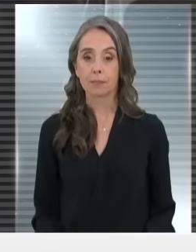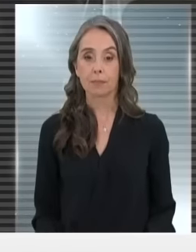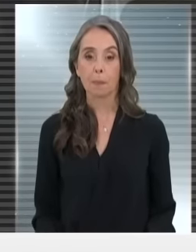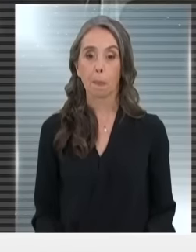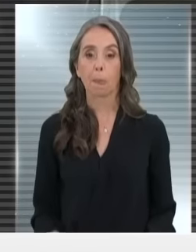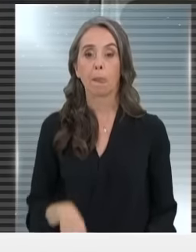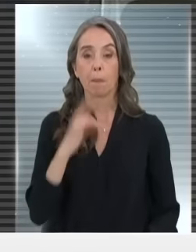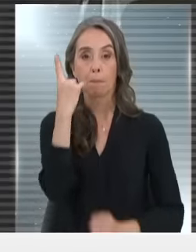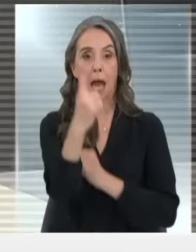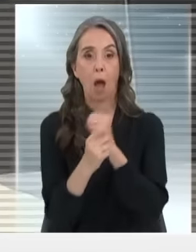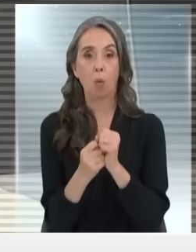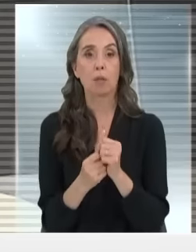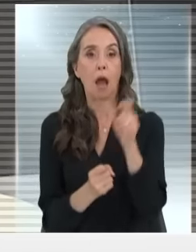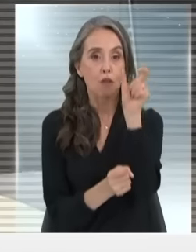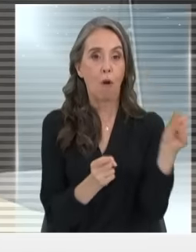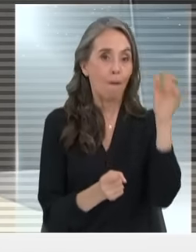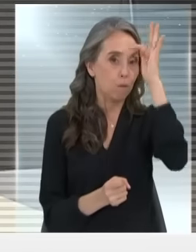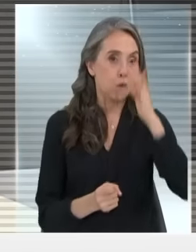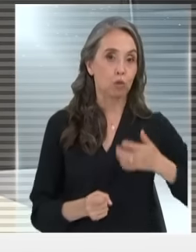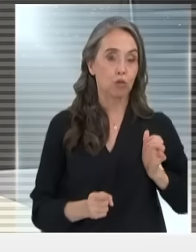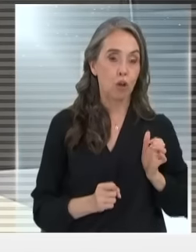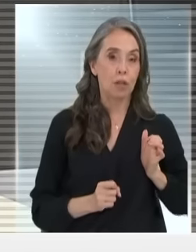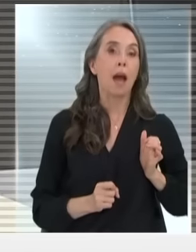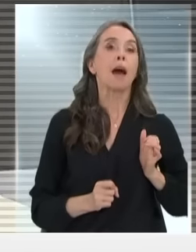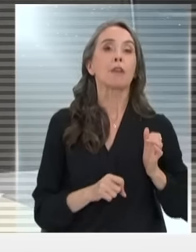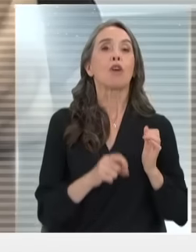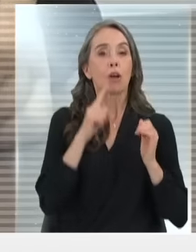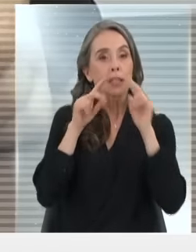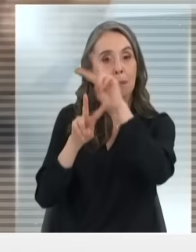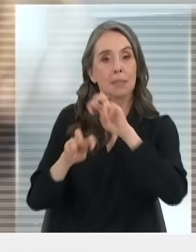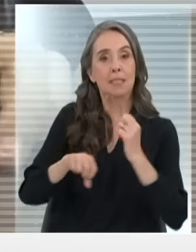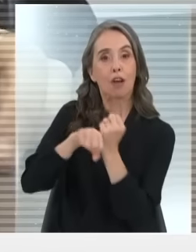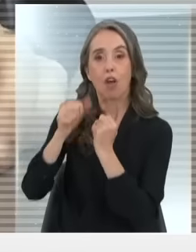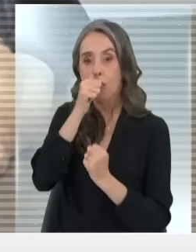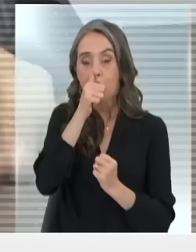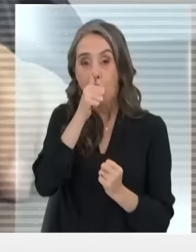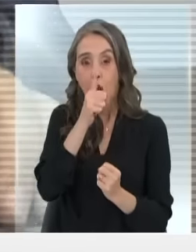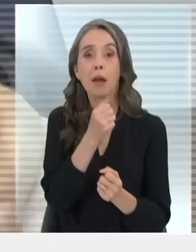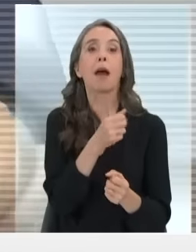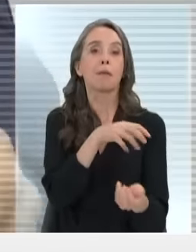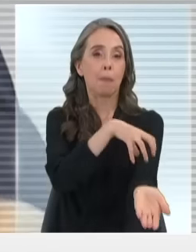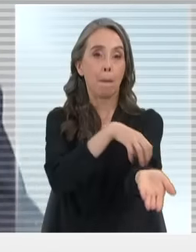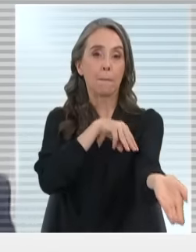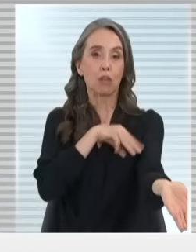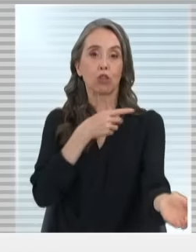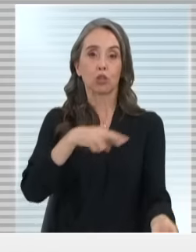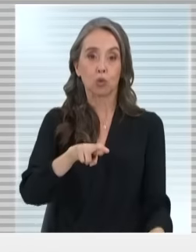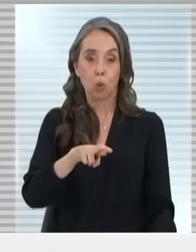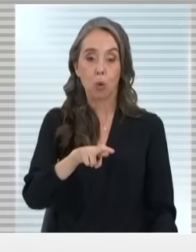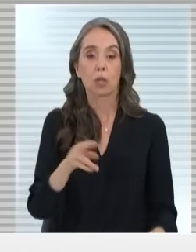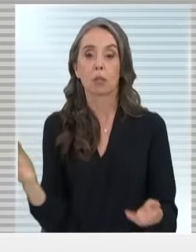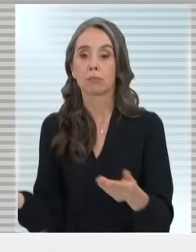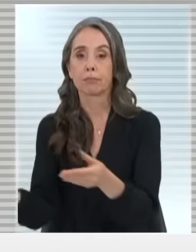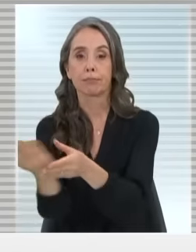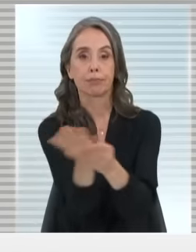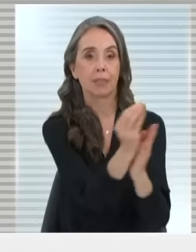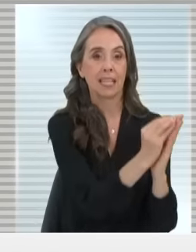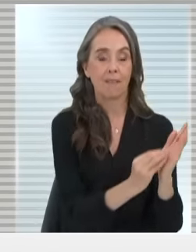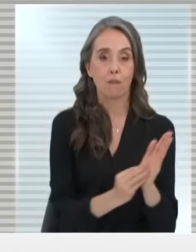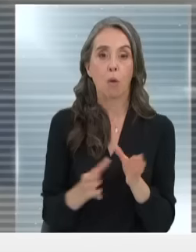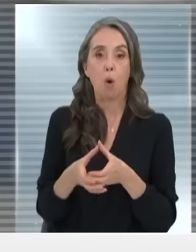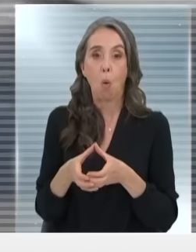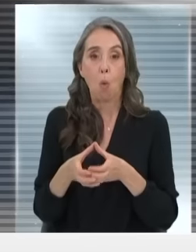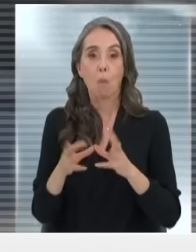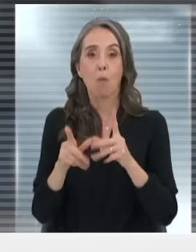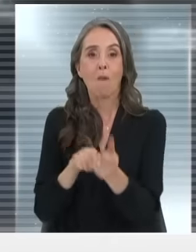Por más de un año, detectives de la Brigada Antinarcóticos Metropolitana Sur de la Policía de Investigaciones estuvieron recopilando información sobre los